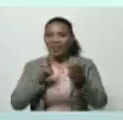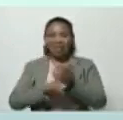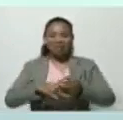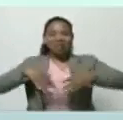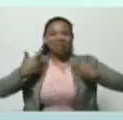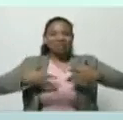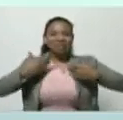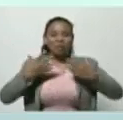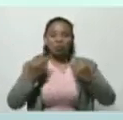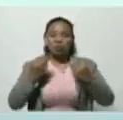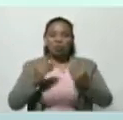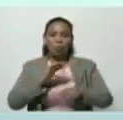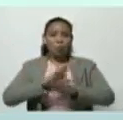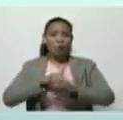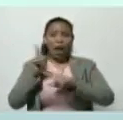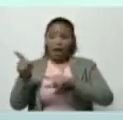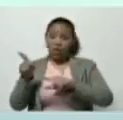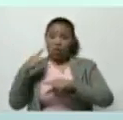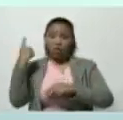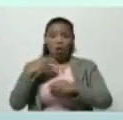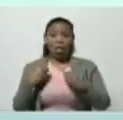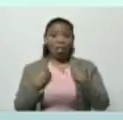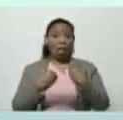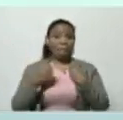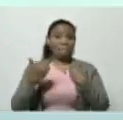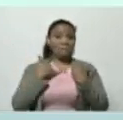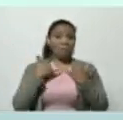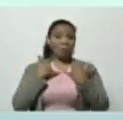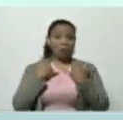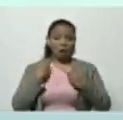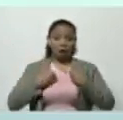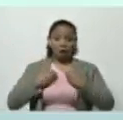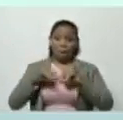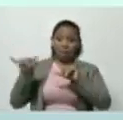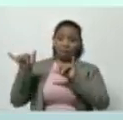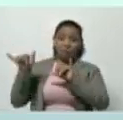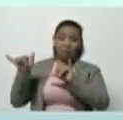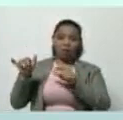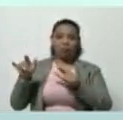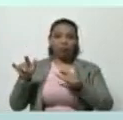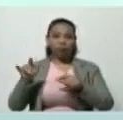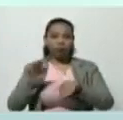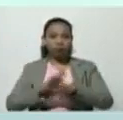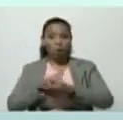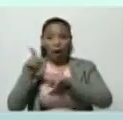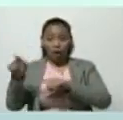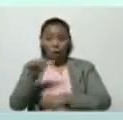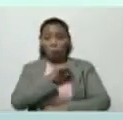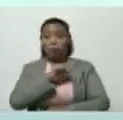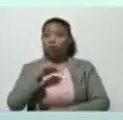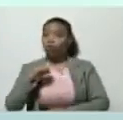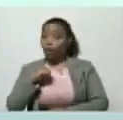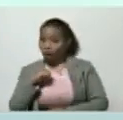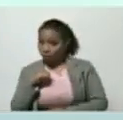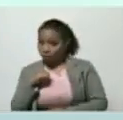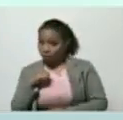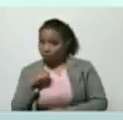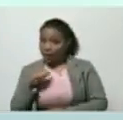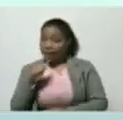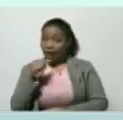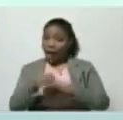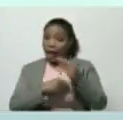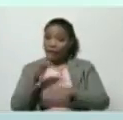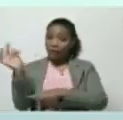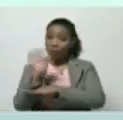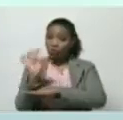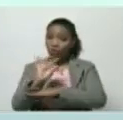mucho, porque ellos solo se preocupan por ellos. Si tú, por ellos en lo personal, quienes ejercen